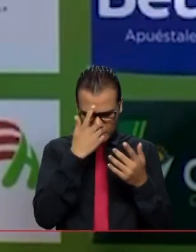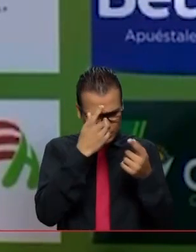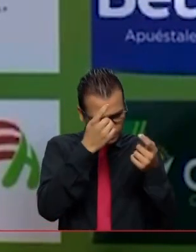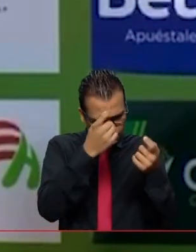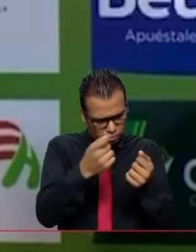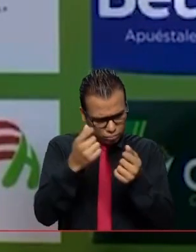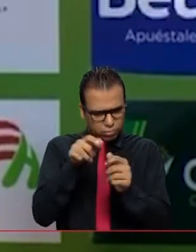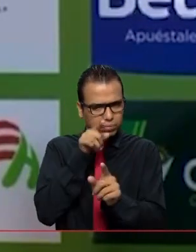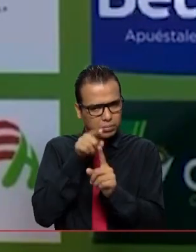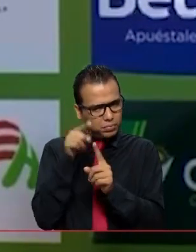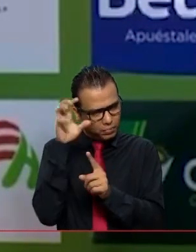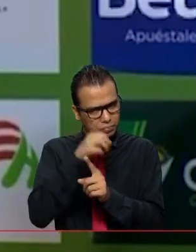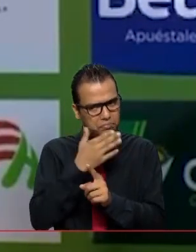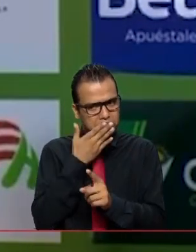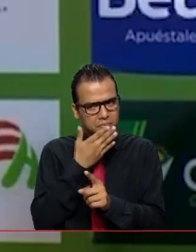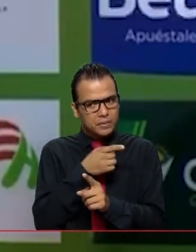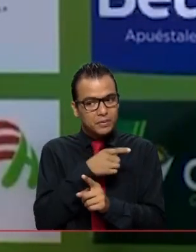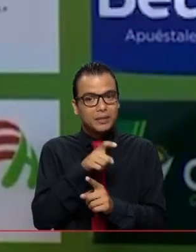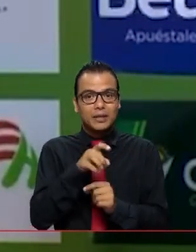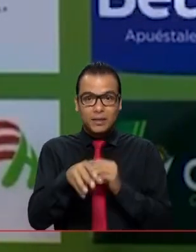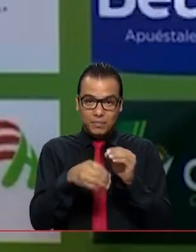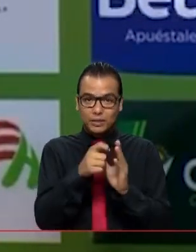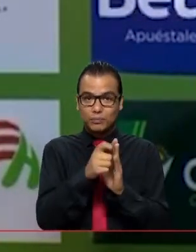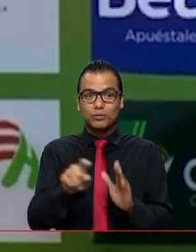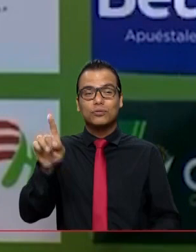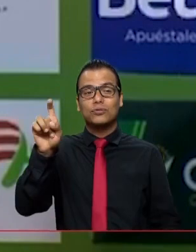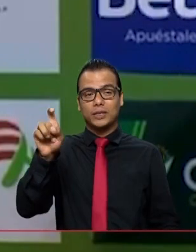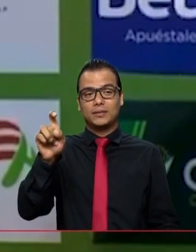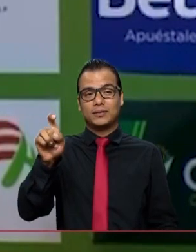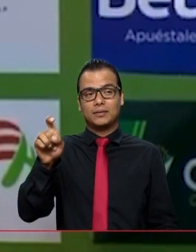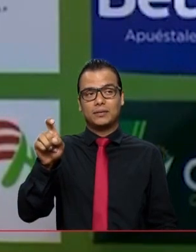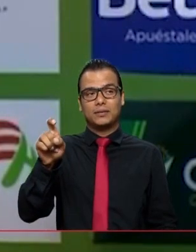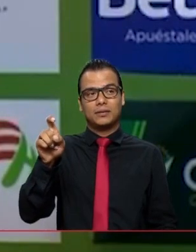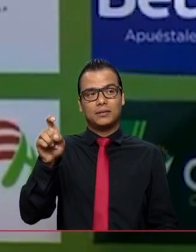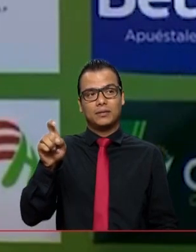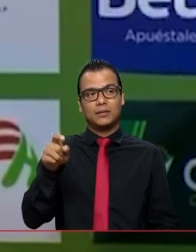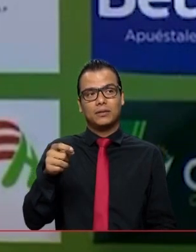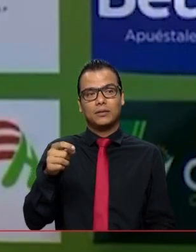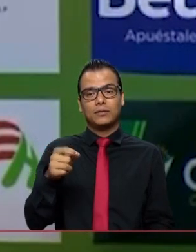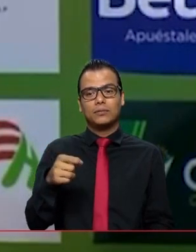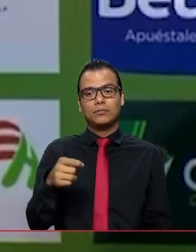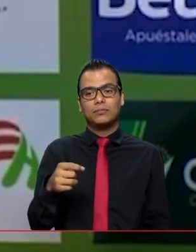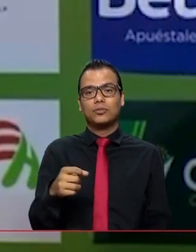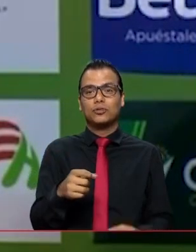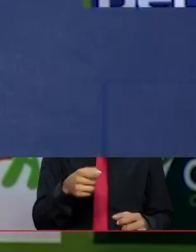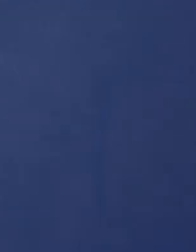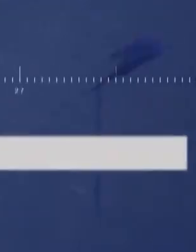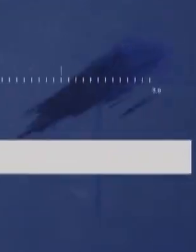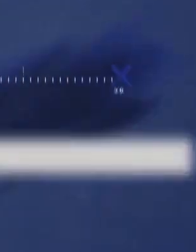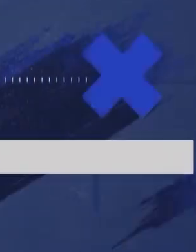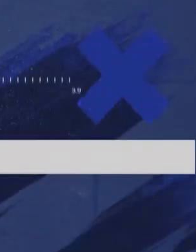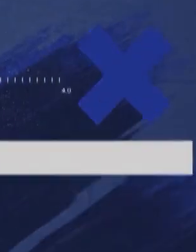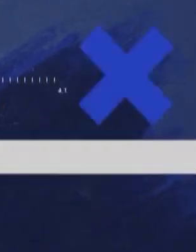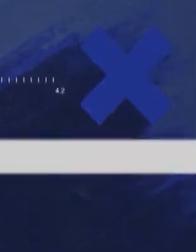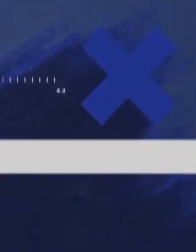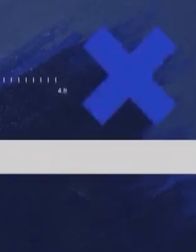que tenemos 6 puntos por disputar. Los próximos 3 son vitales.